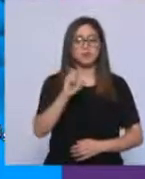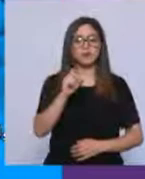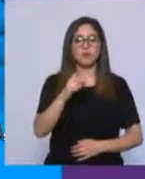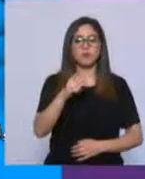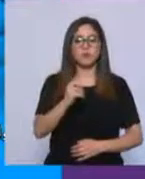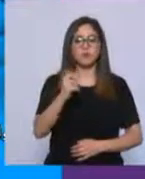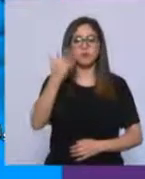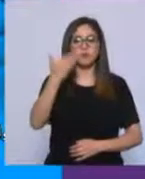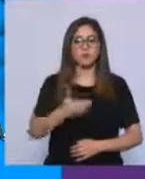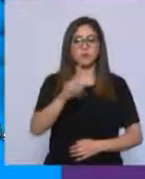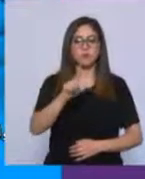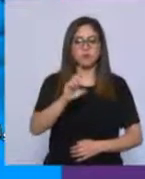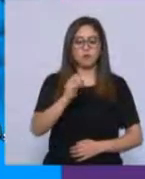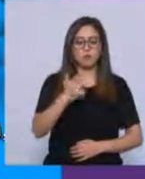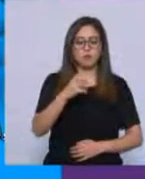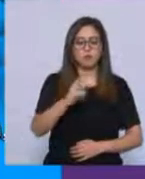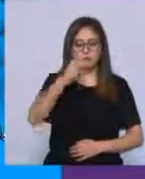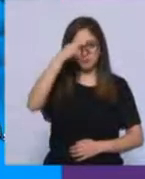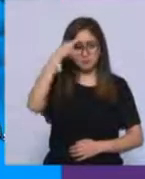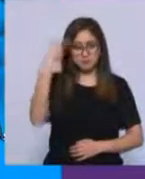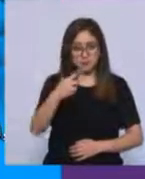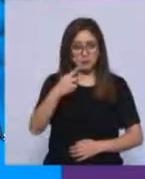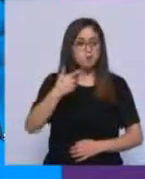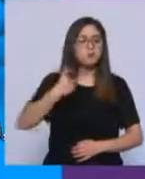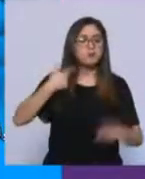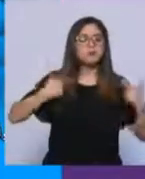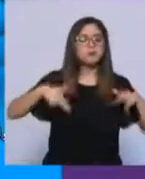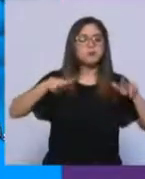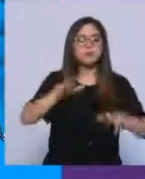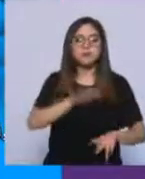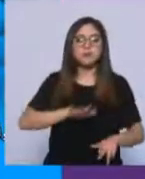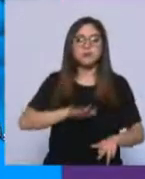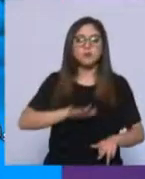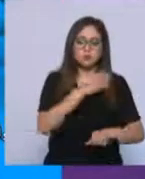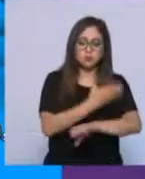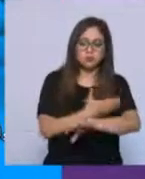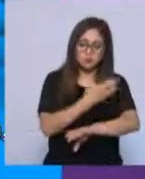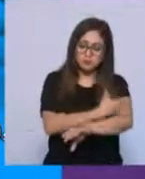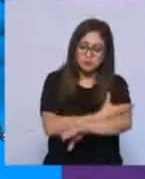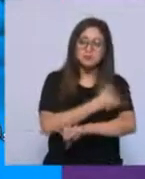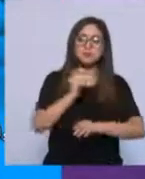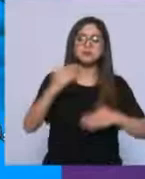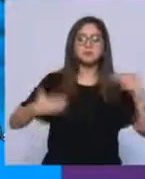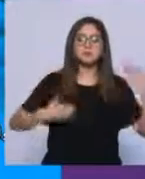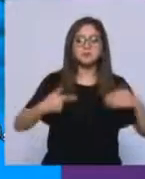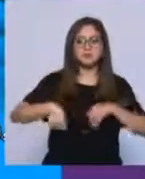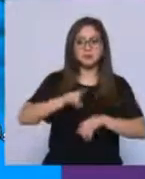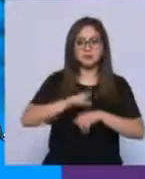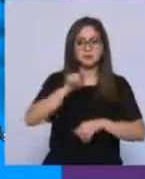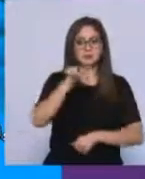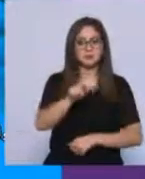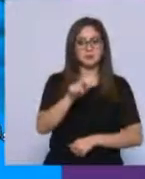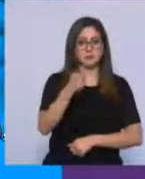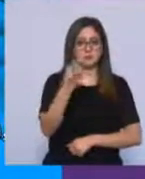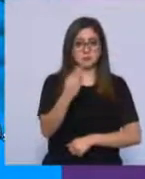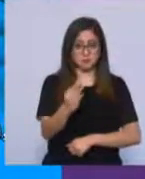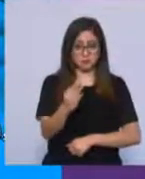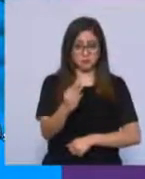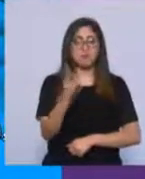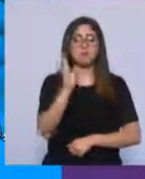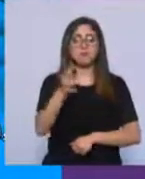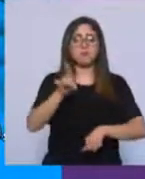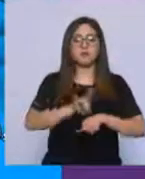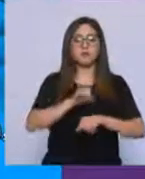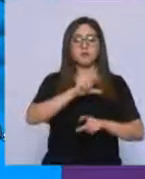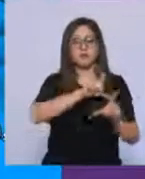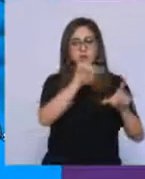Arciniega, miembro de Lobos México, y en nombre de todos mis compañeros queremos celebrar que este 17 de mayo fuera decretado como Día Nacional